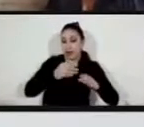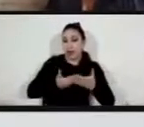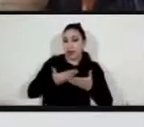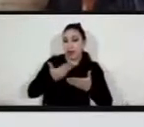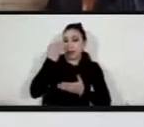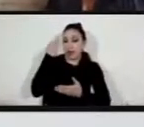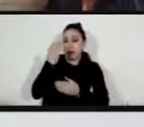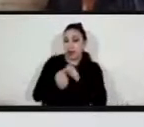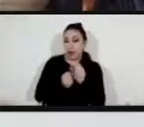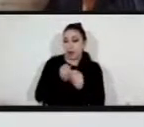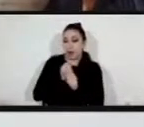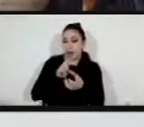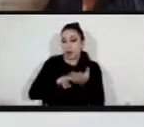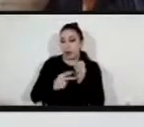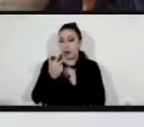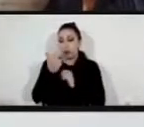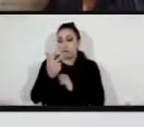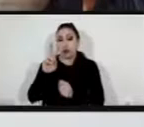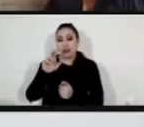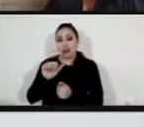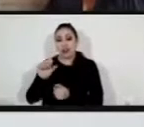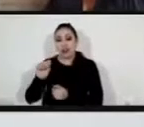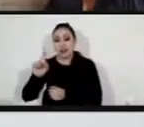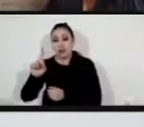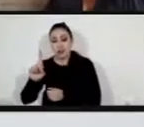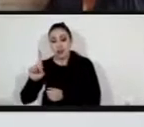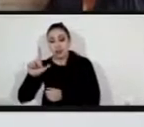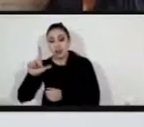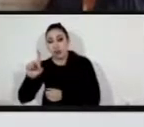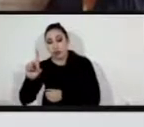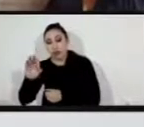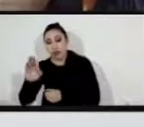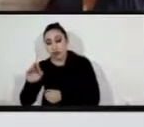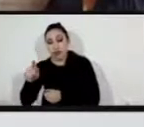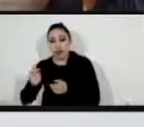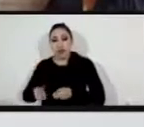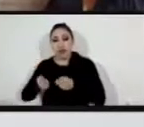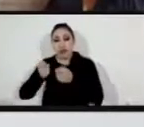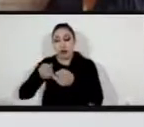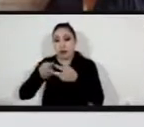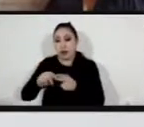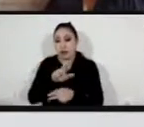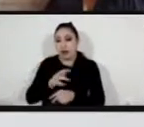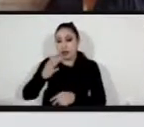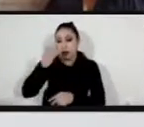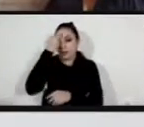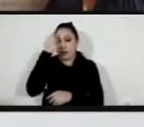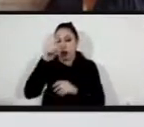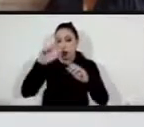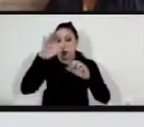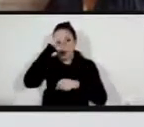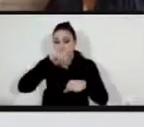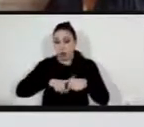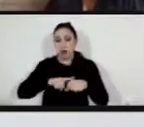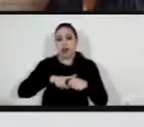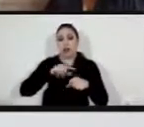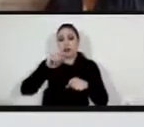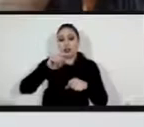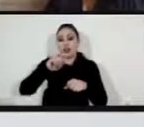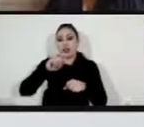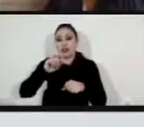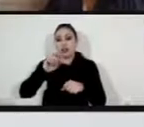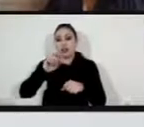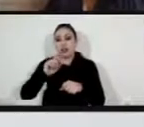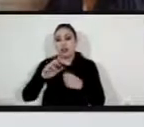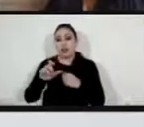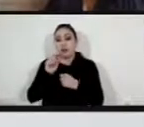2008, es otorgado a quienes se han destacado por su aporte a la cultura y al conocimiento desde la perspectiva